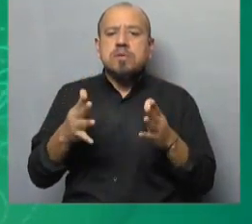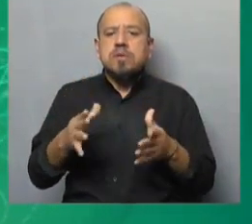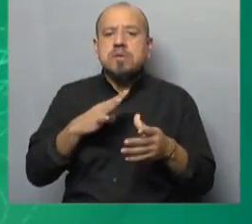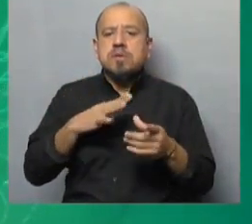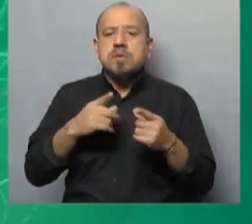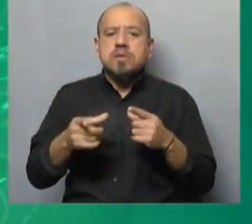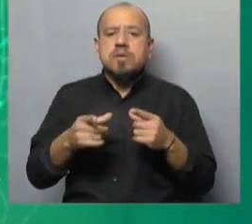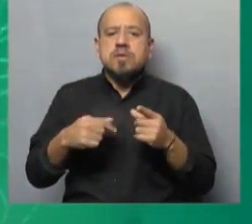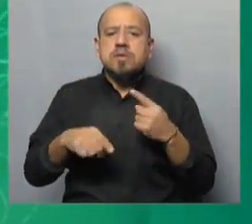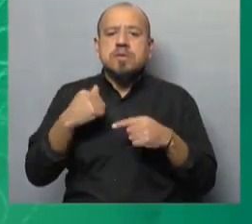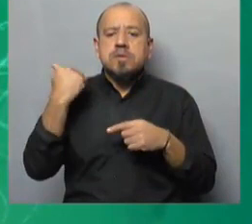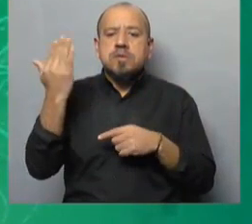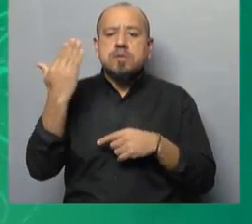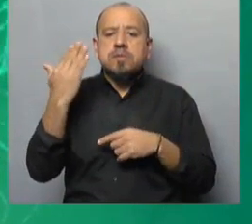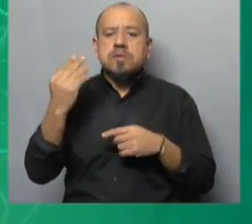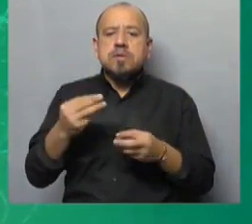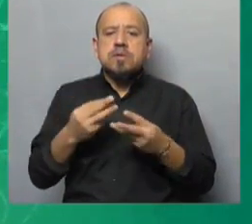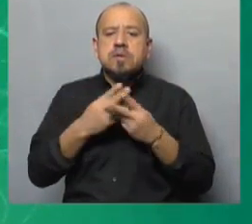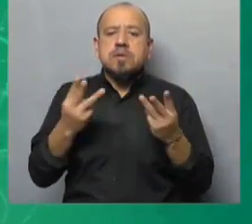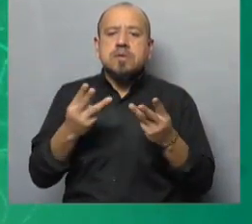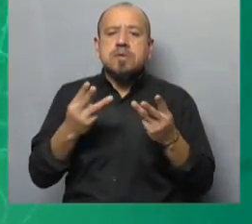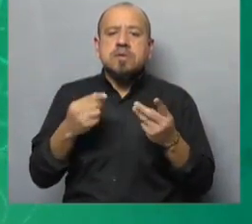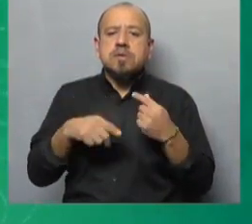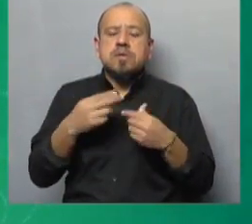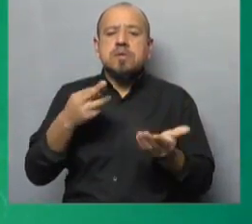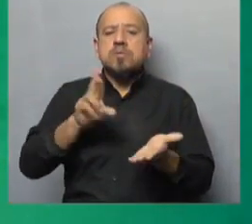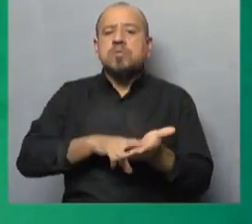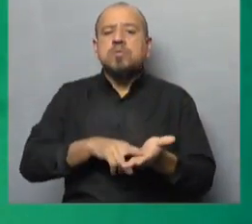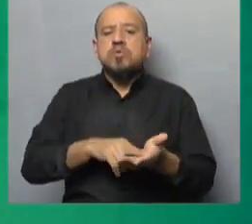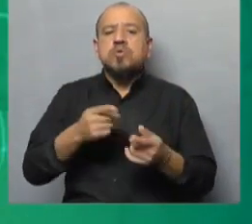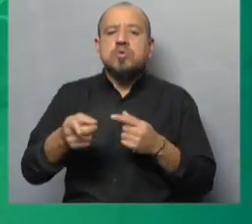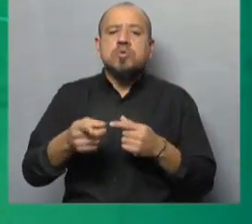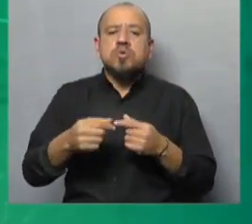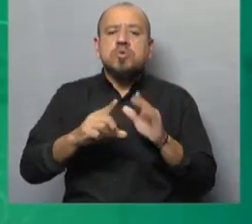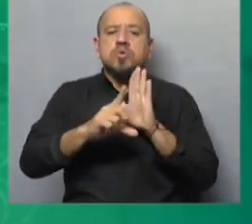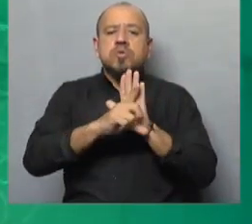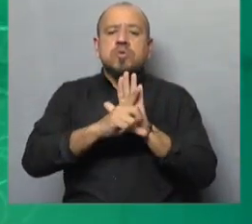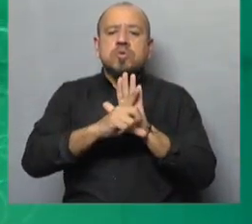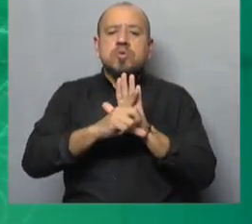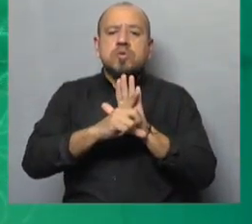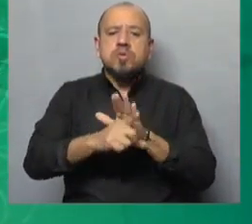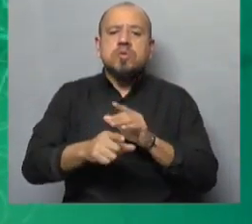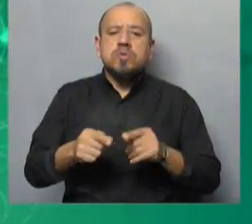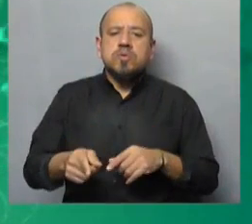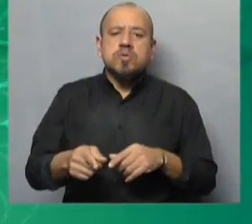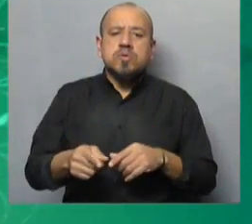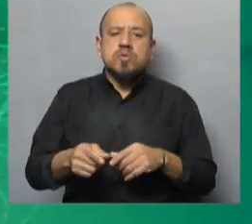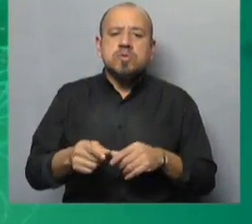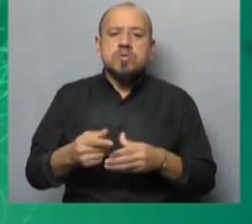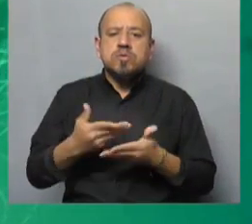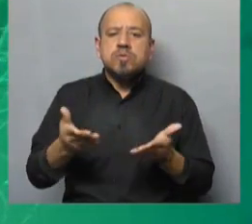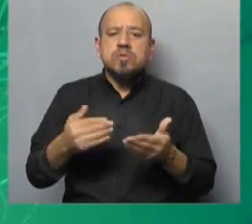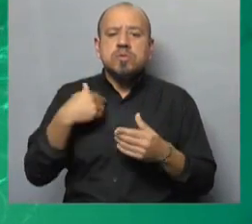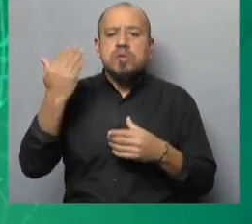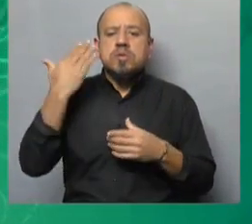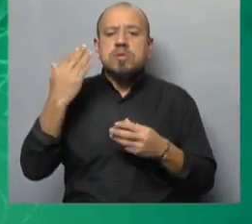que sea la asamblea general que en definitiva tome la resolución como así lo establece la ley la ley habla de que quien termina definiendo es la